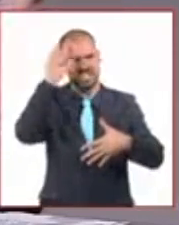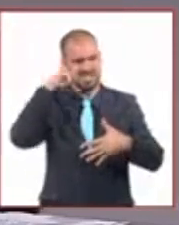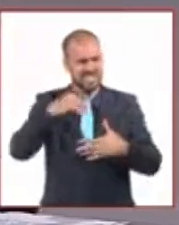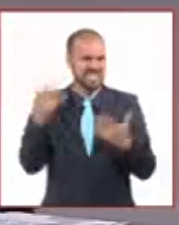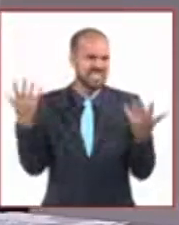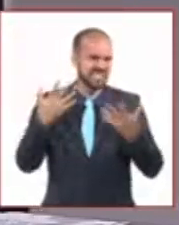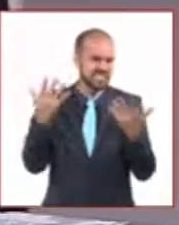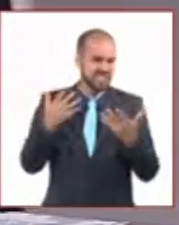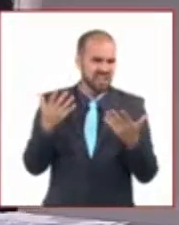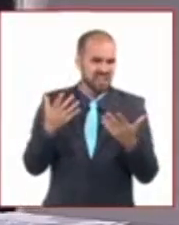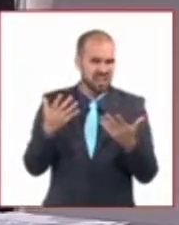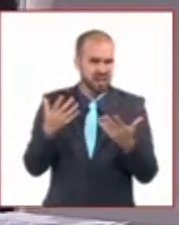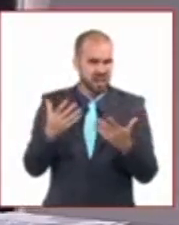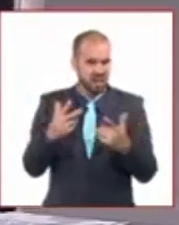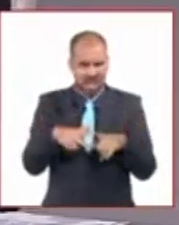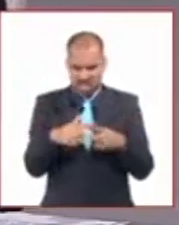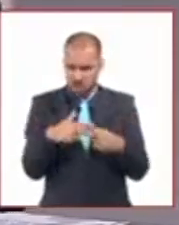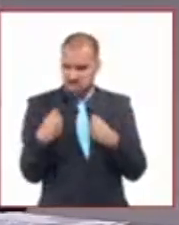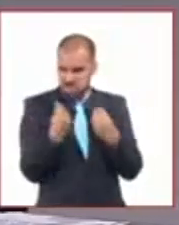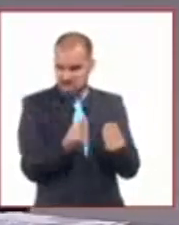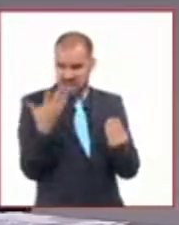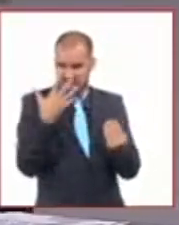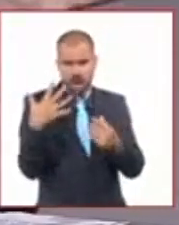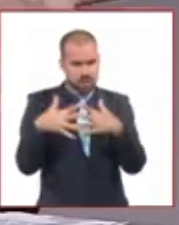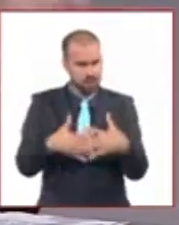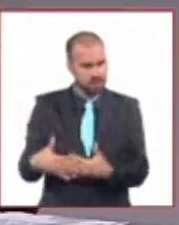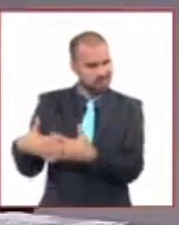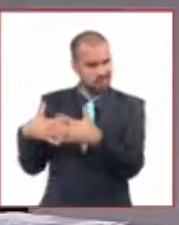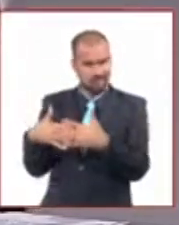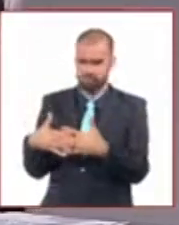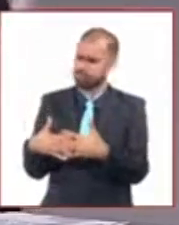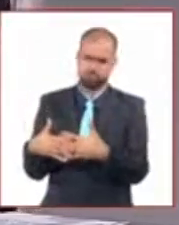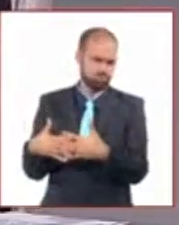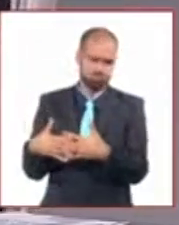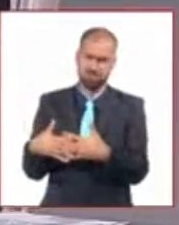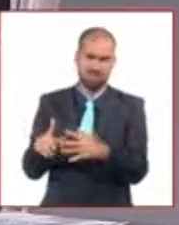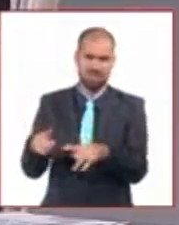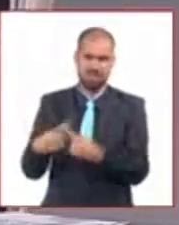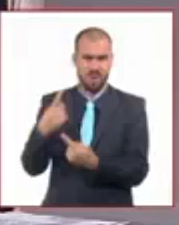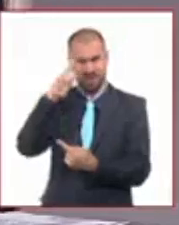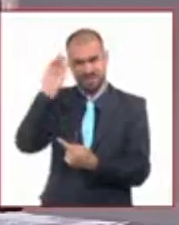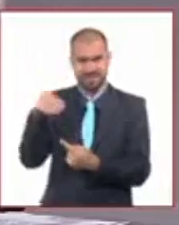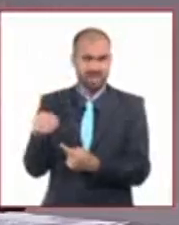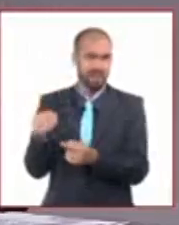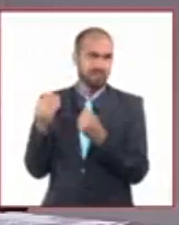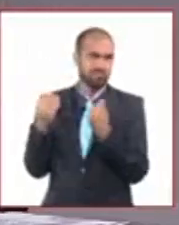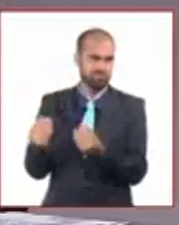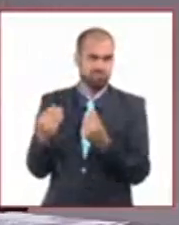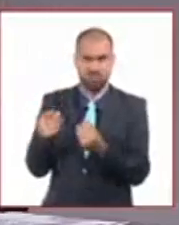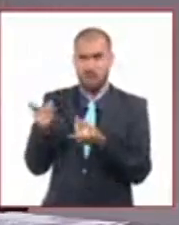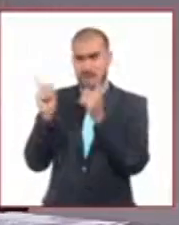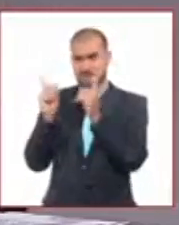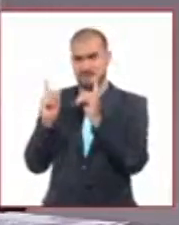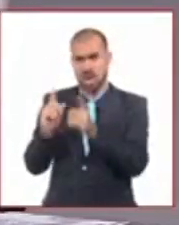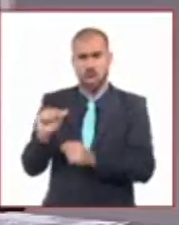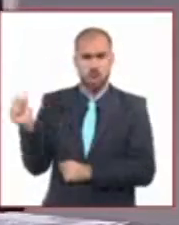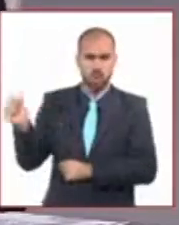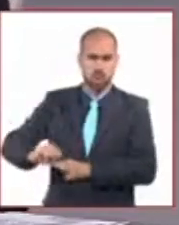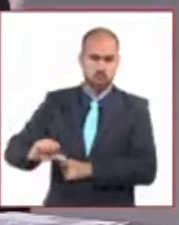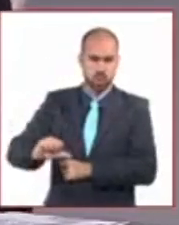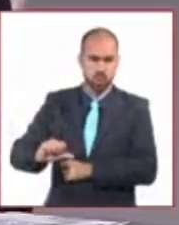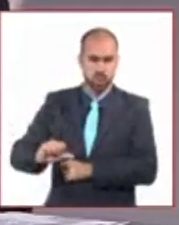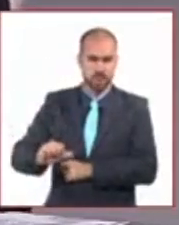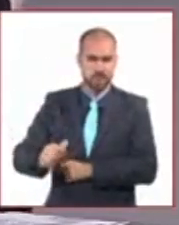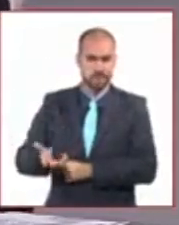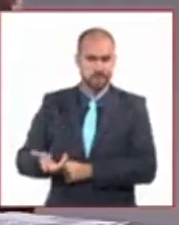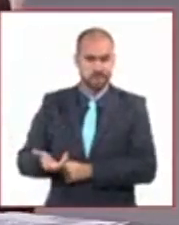sido cada vez menos porque es una política dispar por completo lo que está llevando a cabo nunca van a ser resueltos por eeuu pero